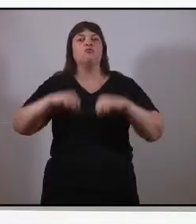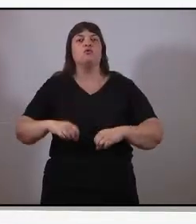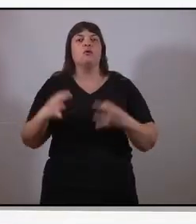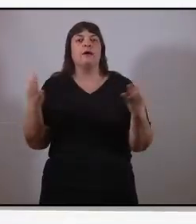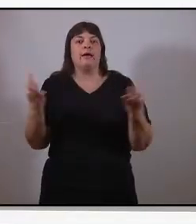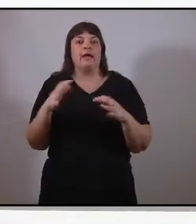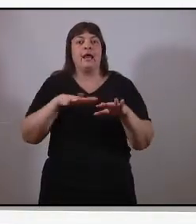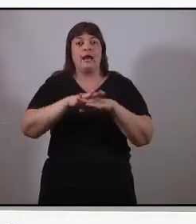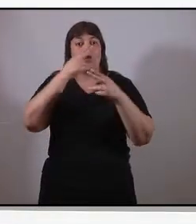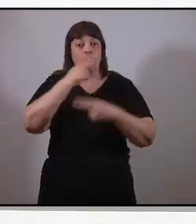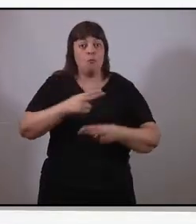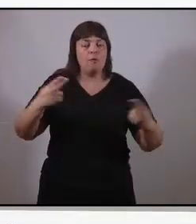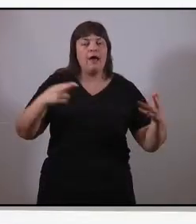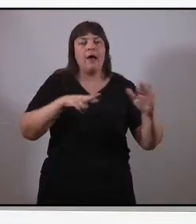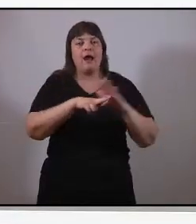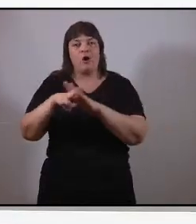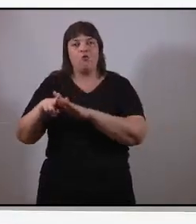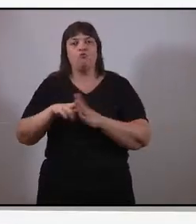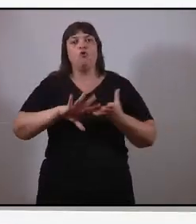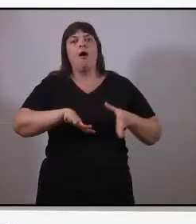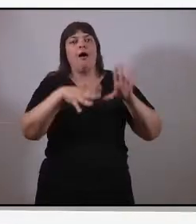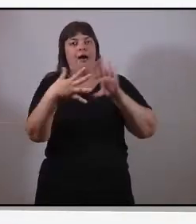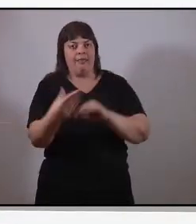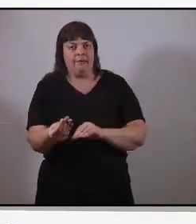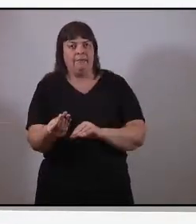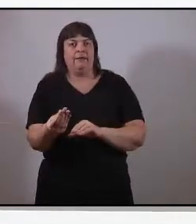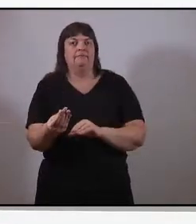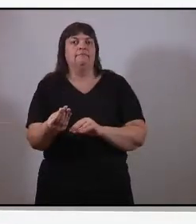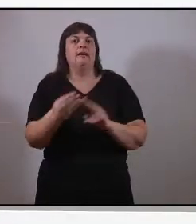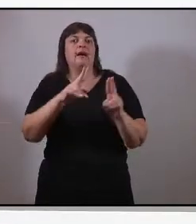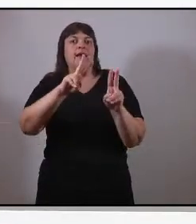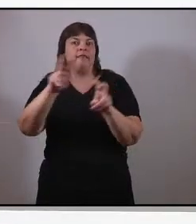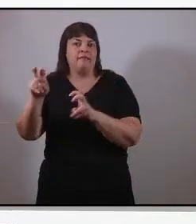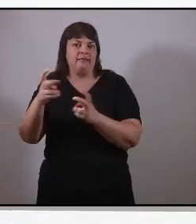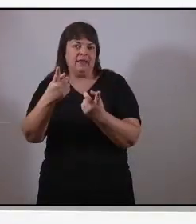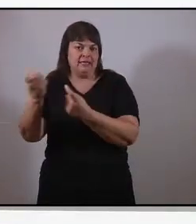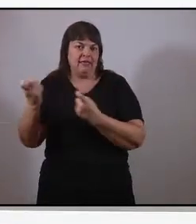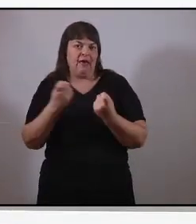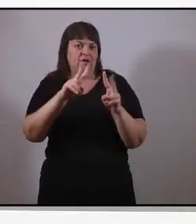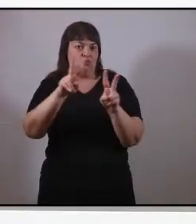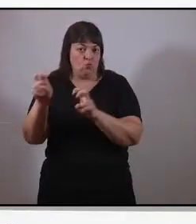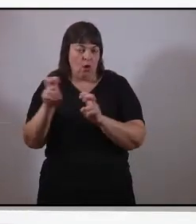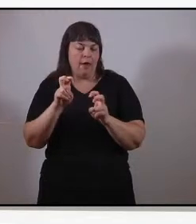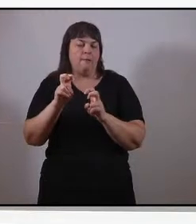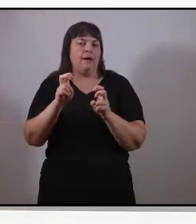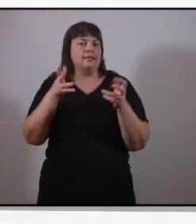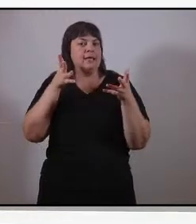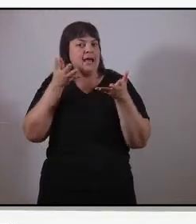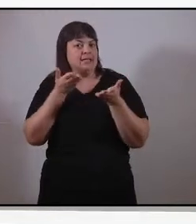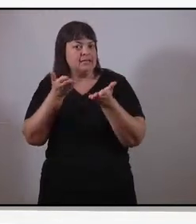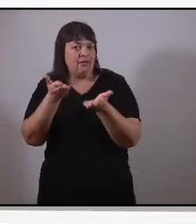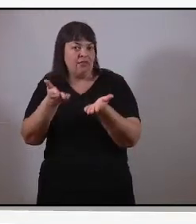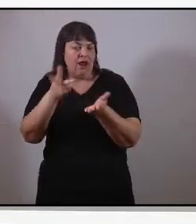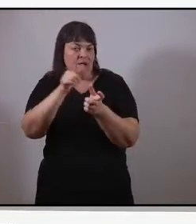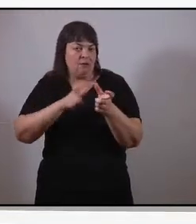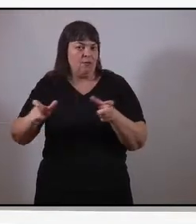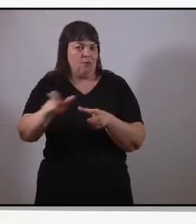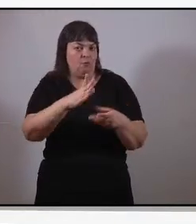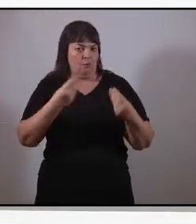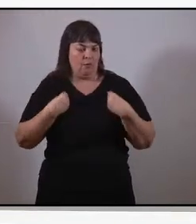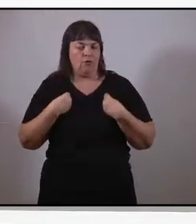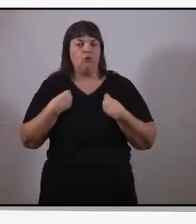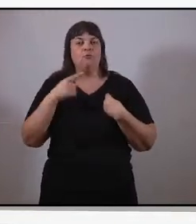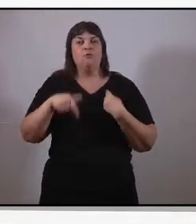red pública de recursos adaptados a las nuevas necesidades asistenciales de nuestra población. Este